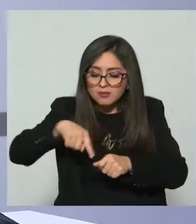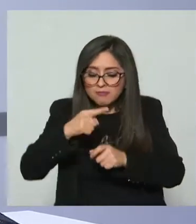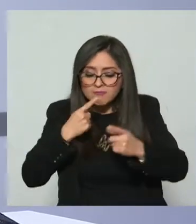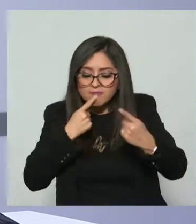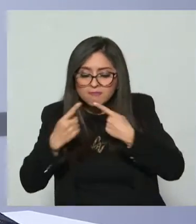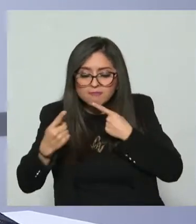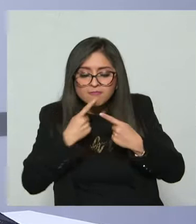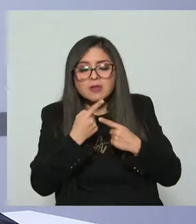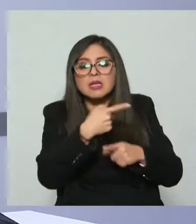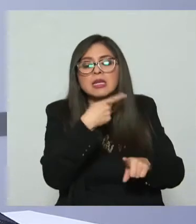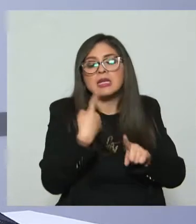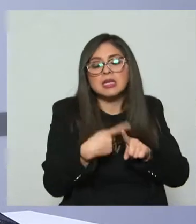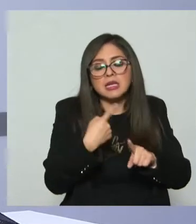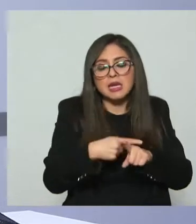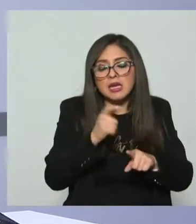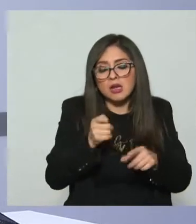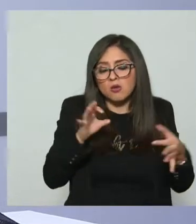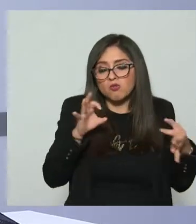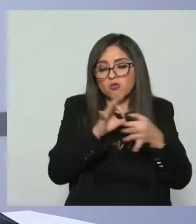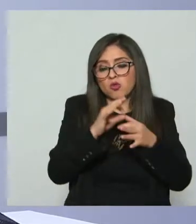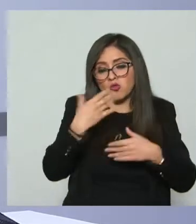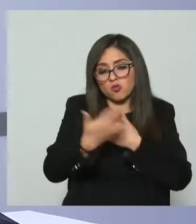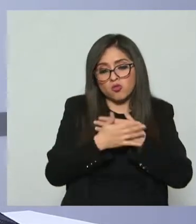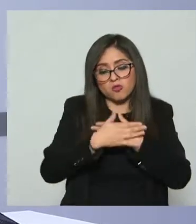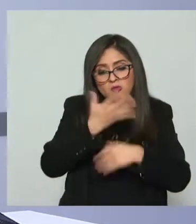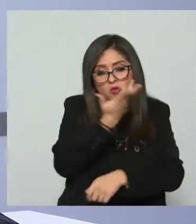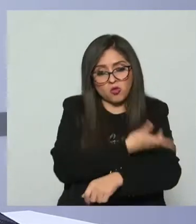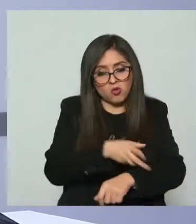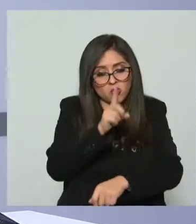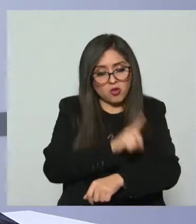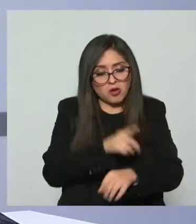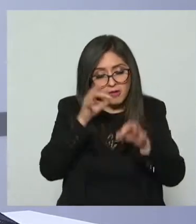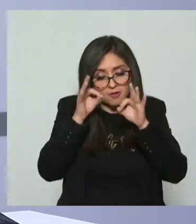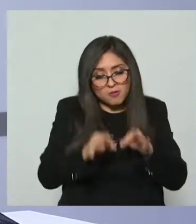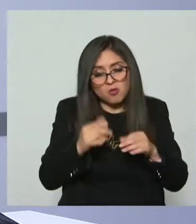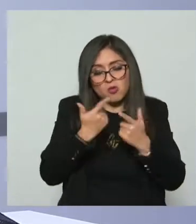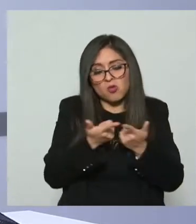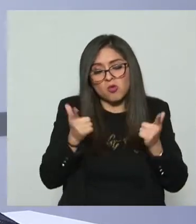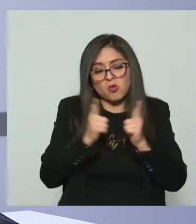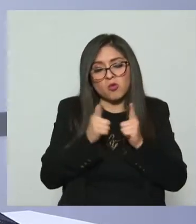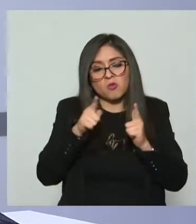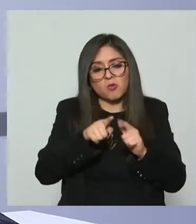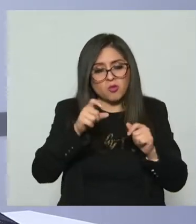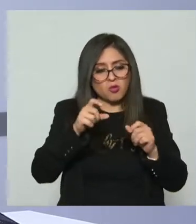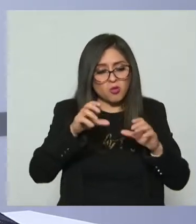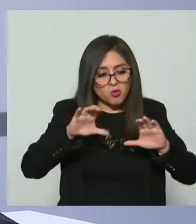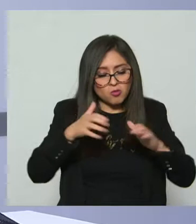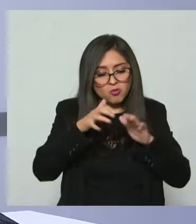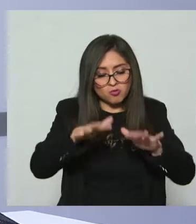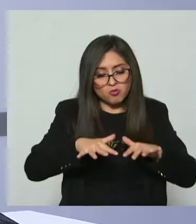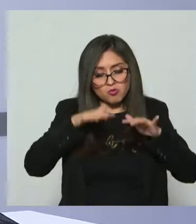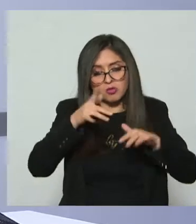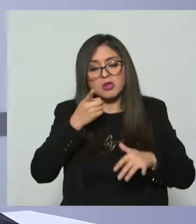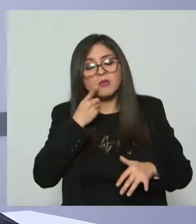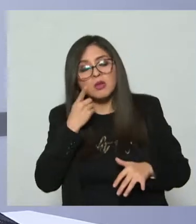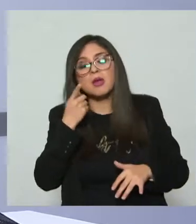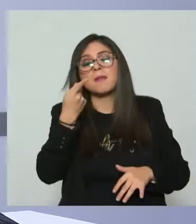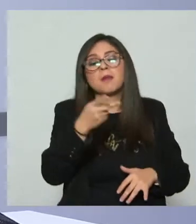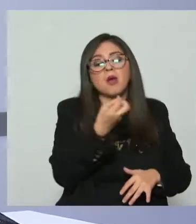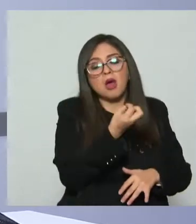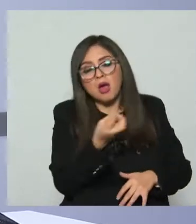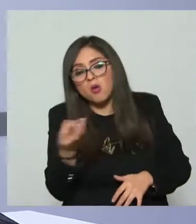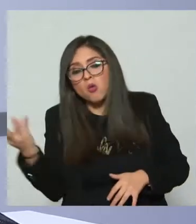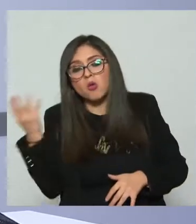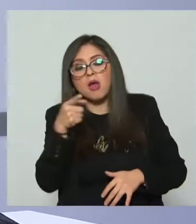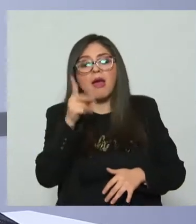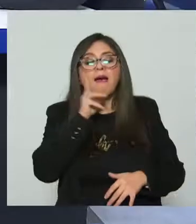interna de quién será nuestra próxima coordinador del grupo parlamentario. En algunos días más tendremos que